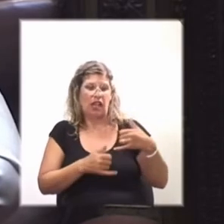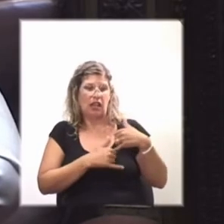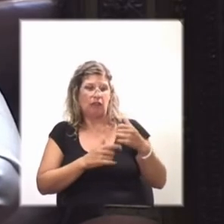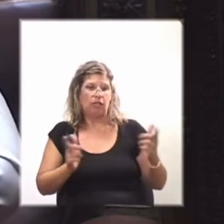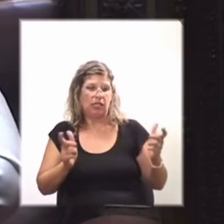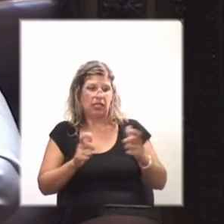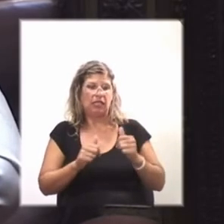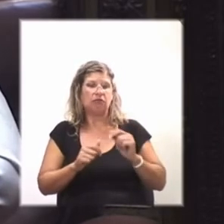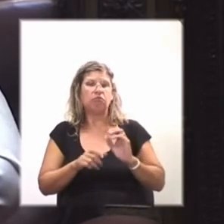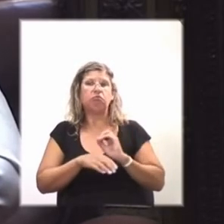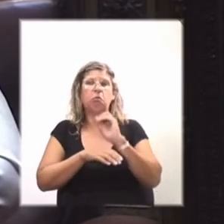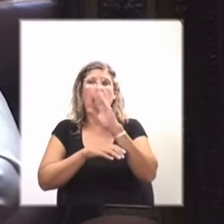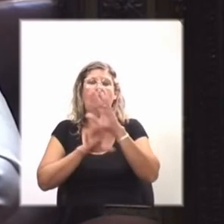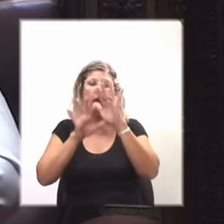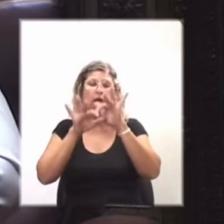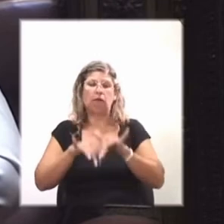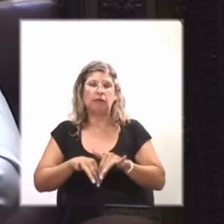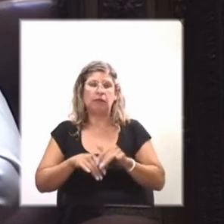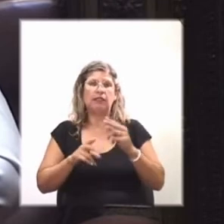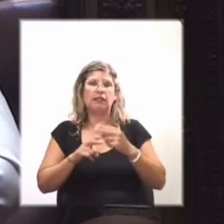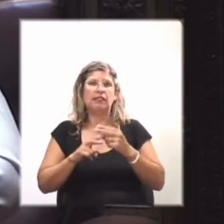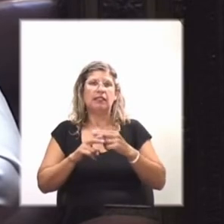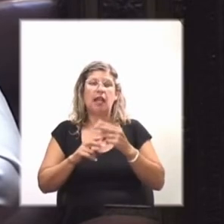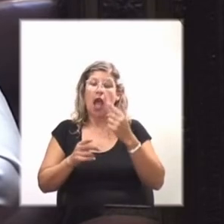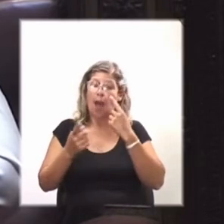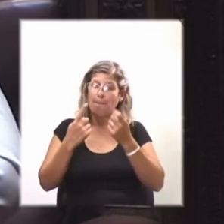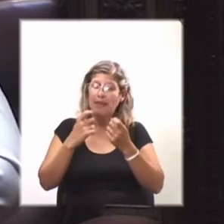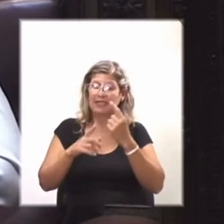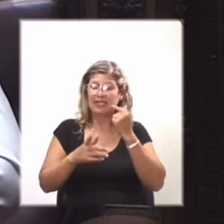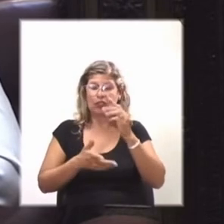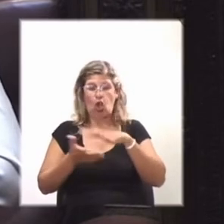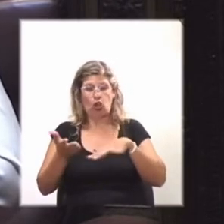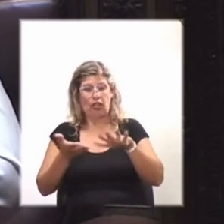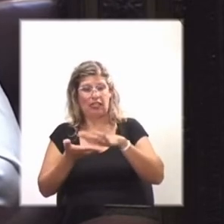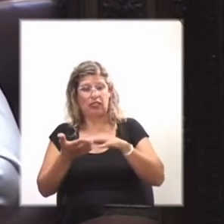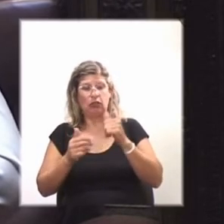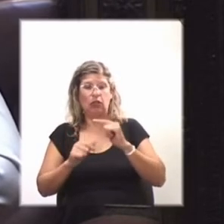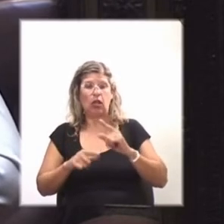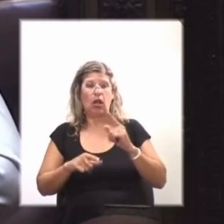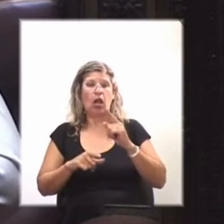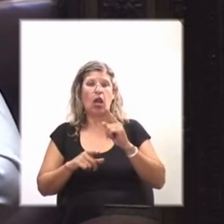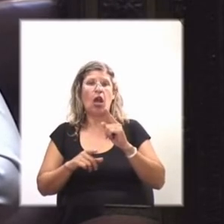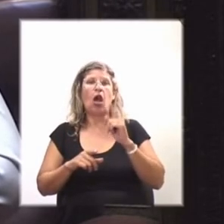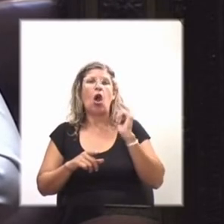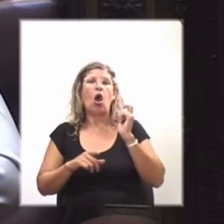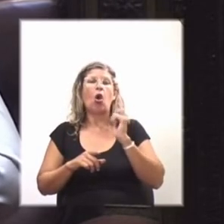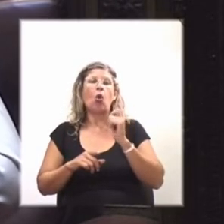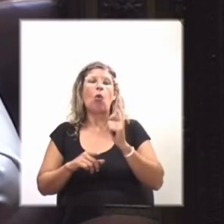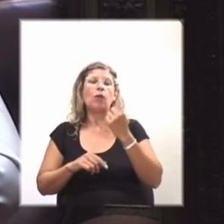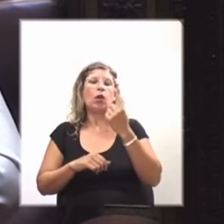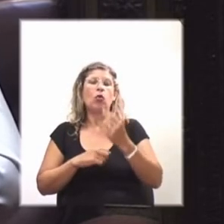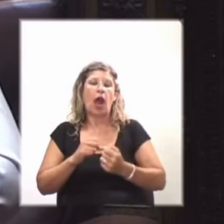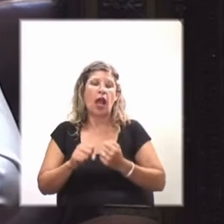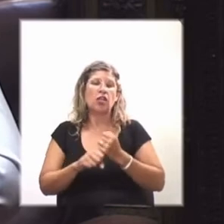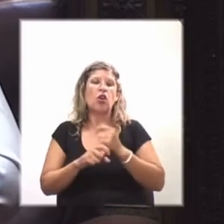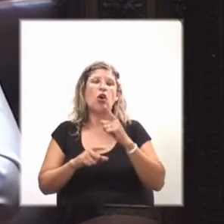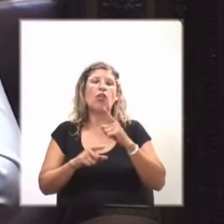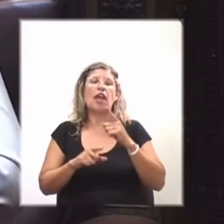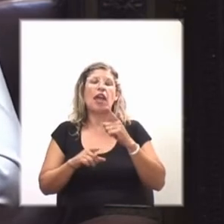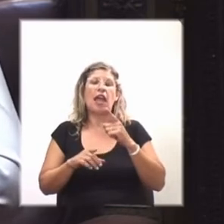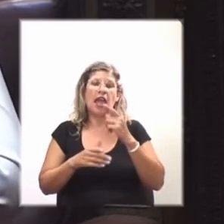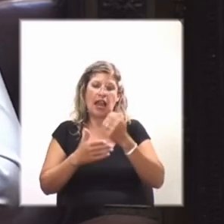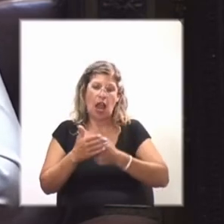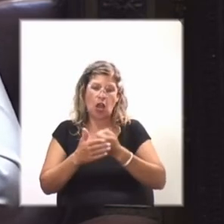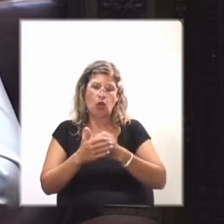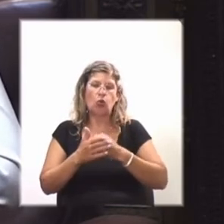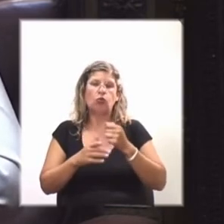un documento que se llama Apreciación de la situación al cumplirse el primer año de la lucha antisubversiva, donde